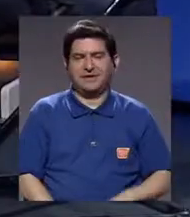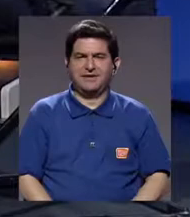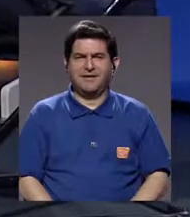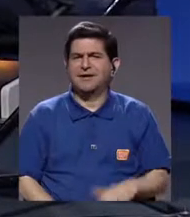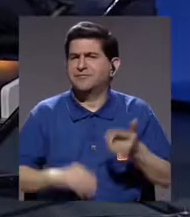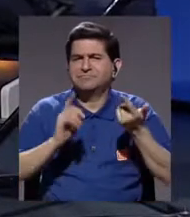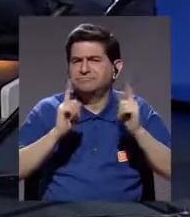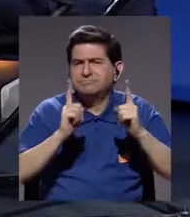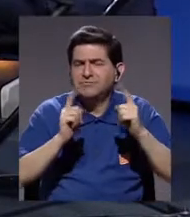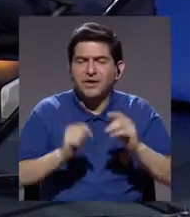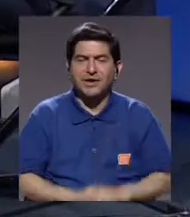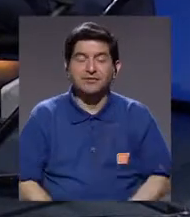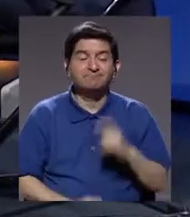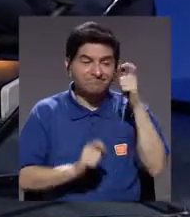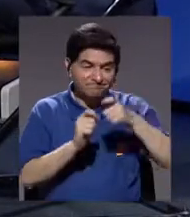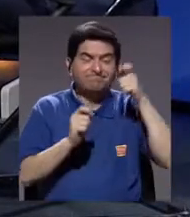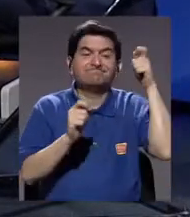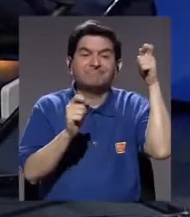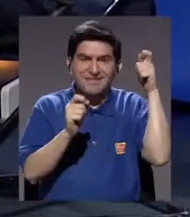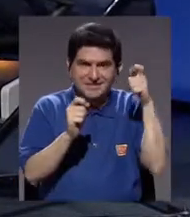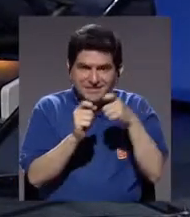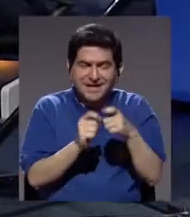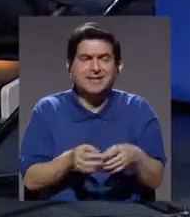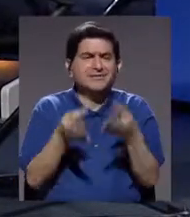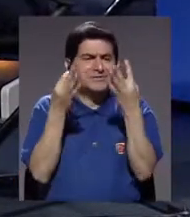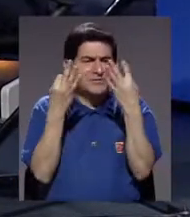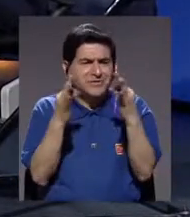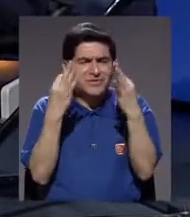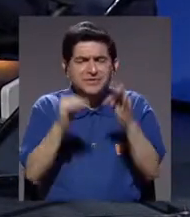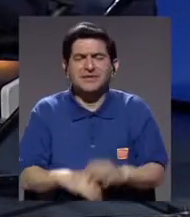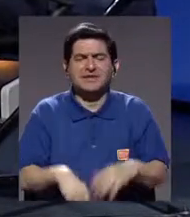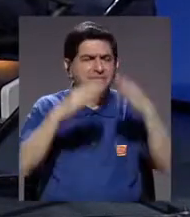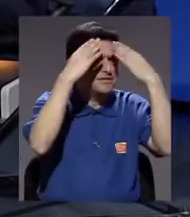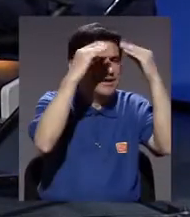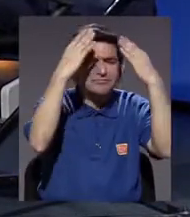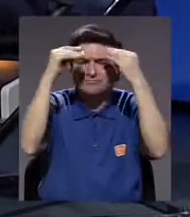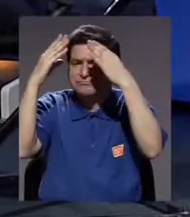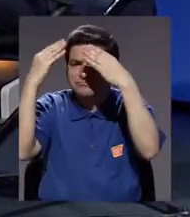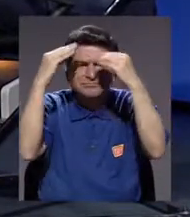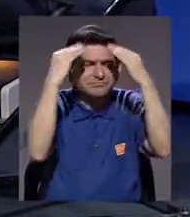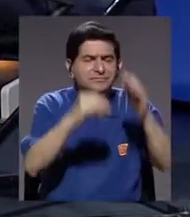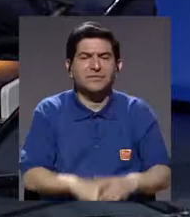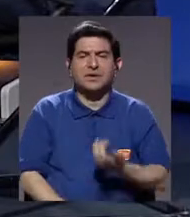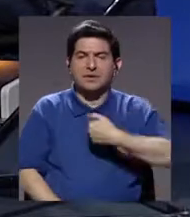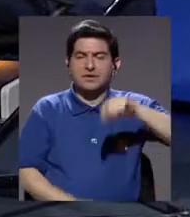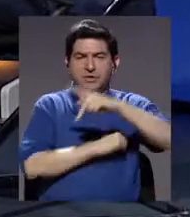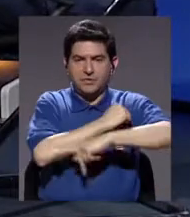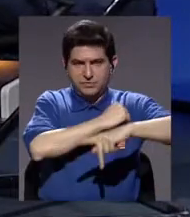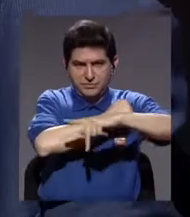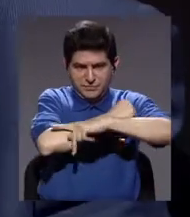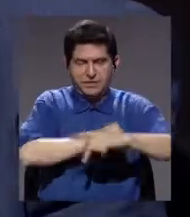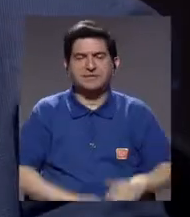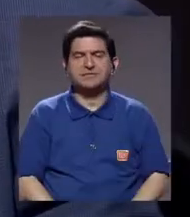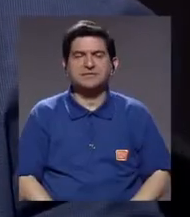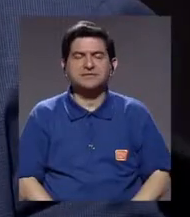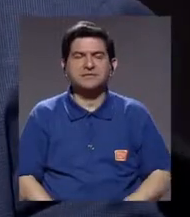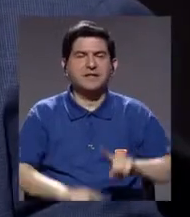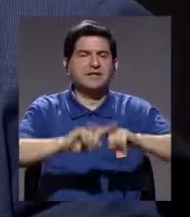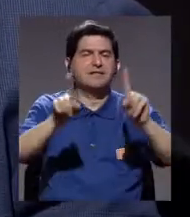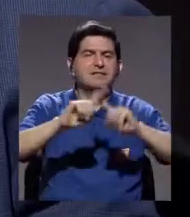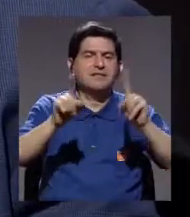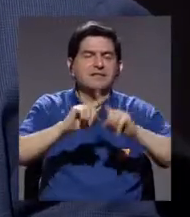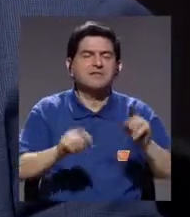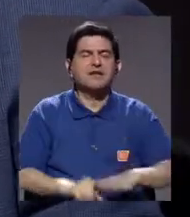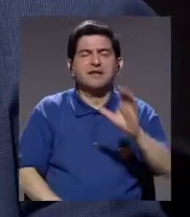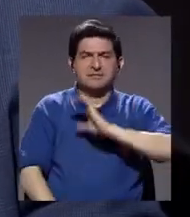es justamente de tratar de informar sobre nuestros países en